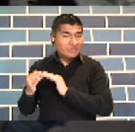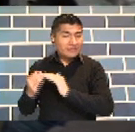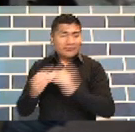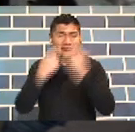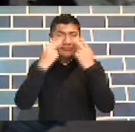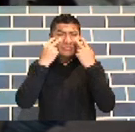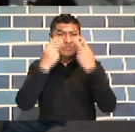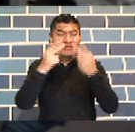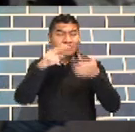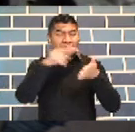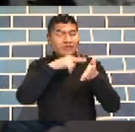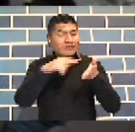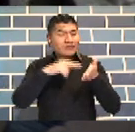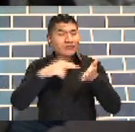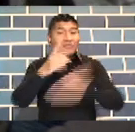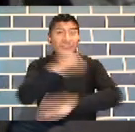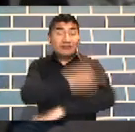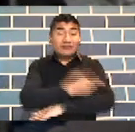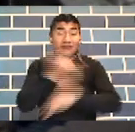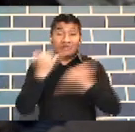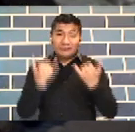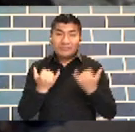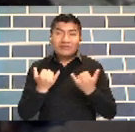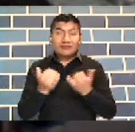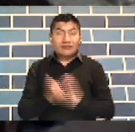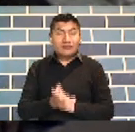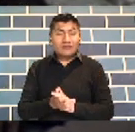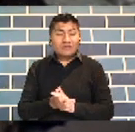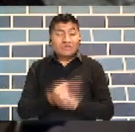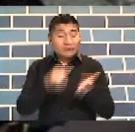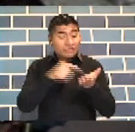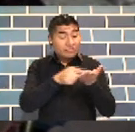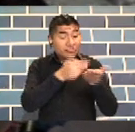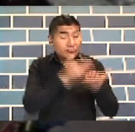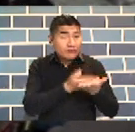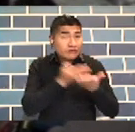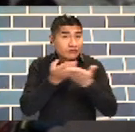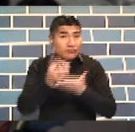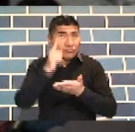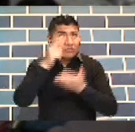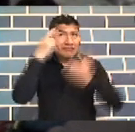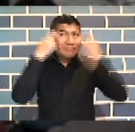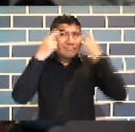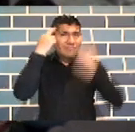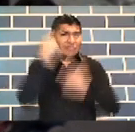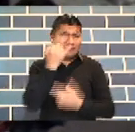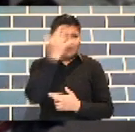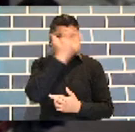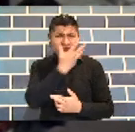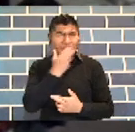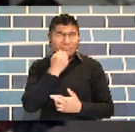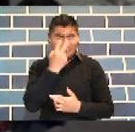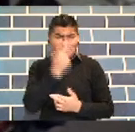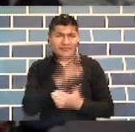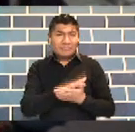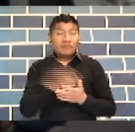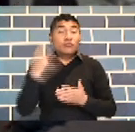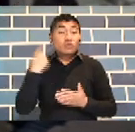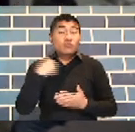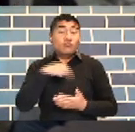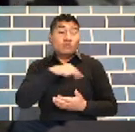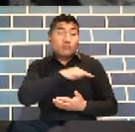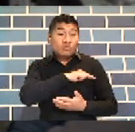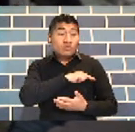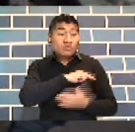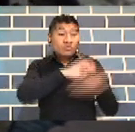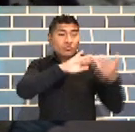Miremos las lecturas del día de hoy. Nos proponen una reflexión hermosa. Somos el pueblo